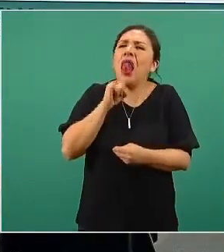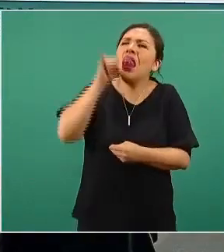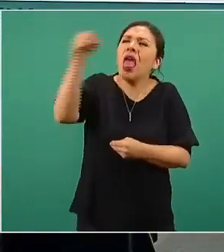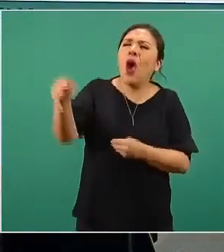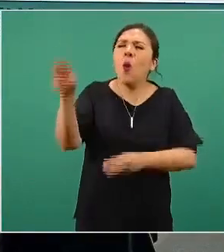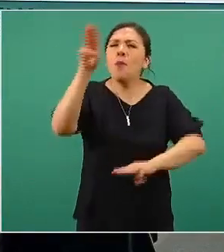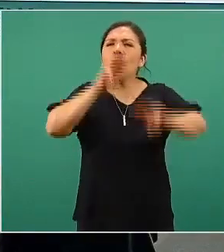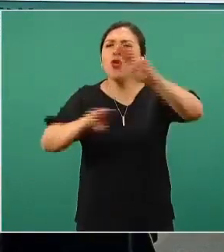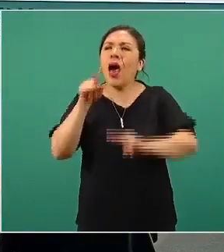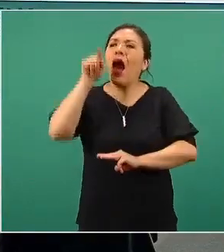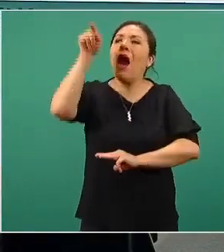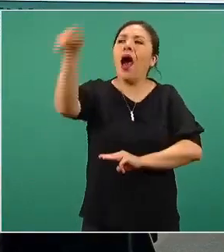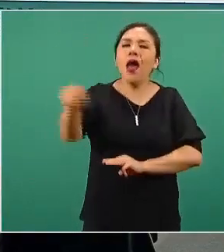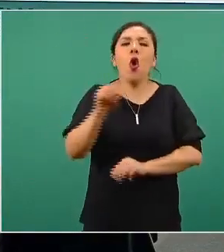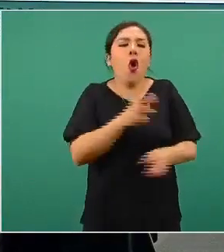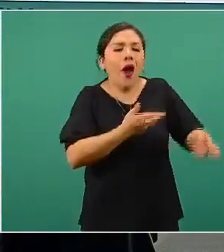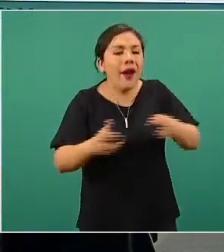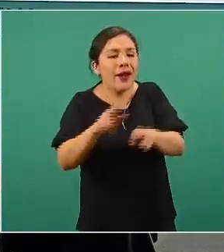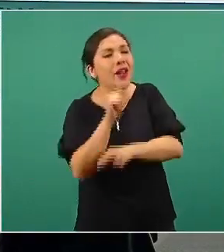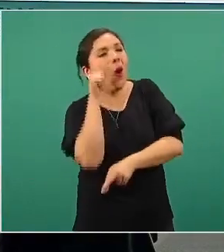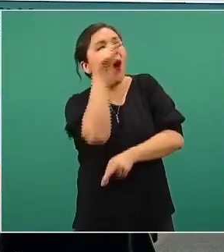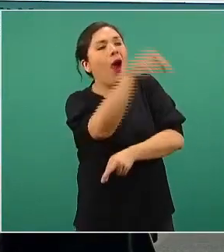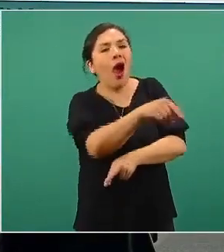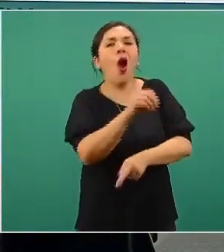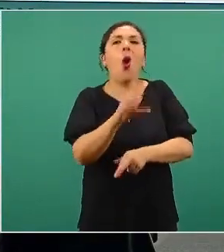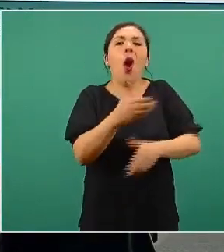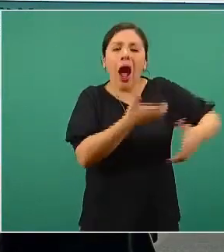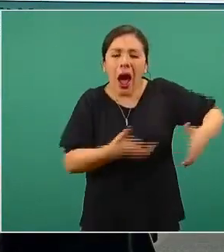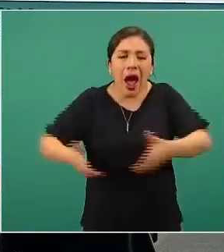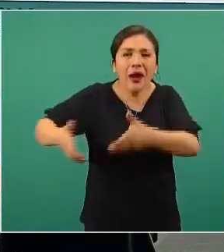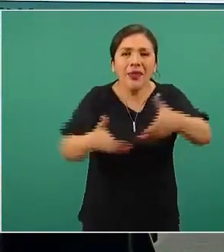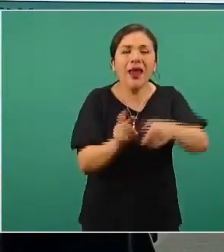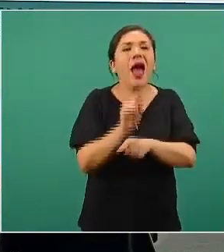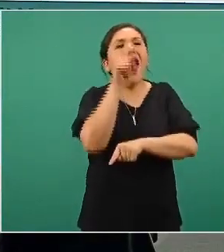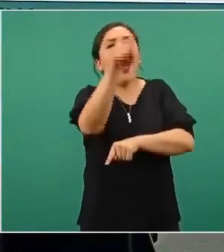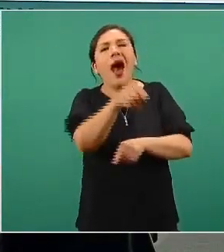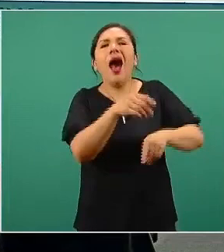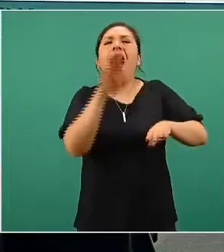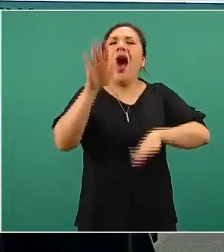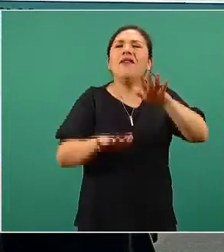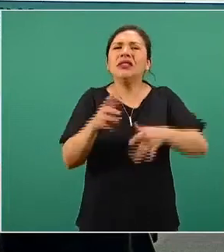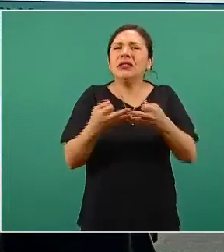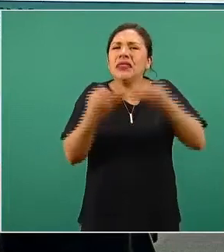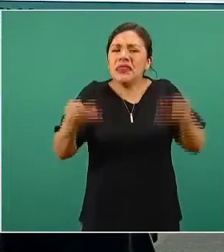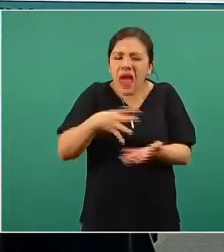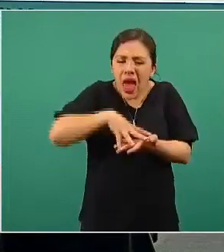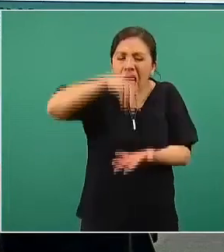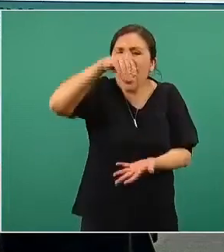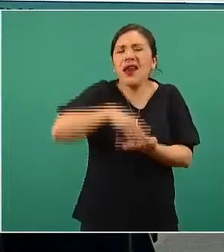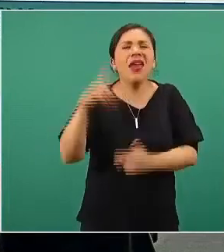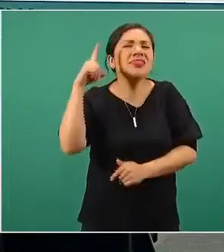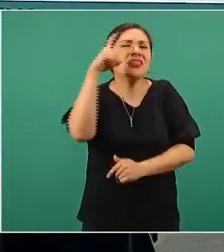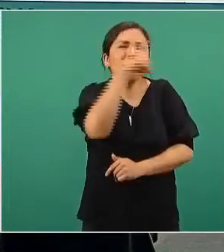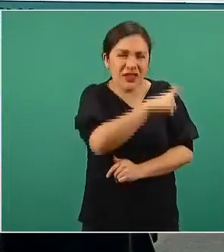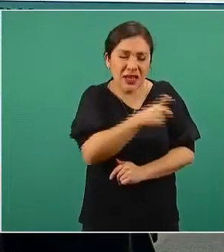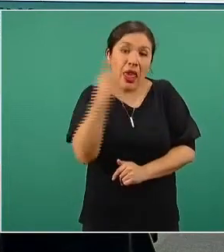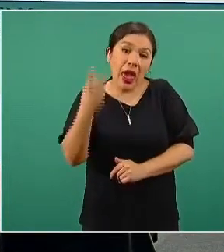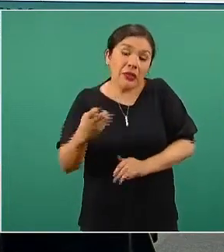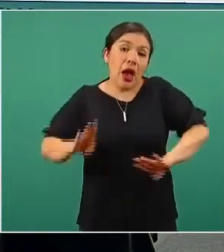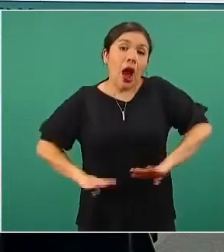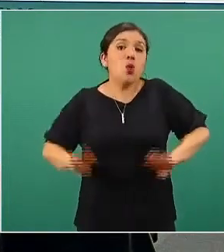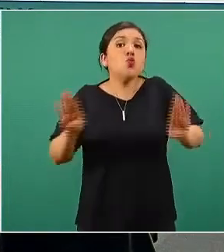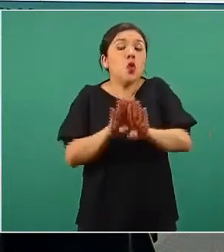las montañas, entre ríos, en carreteras, a veces de terracería, de difícil acceso. Y ahí la modalidad